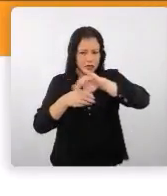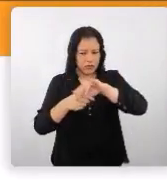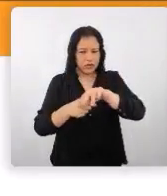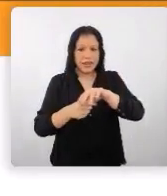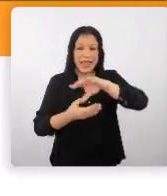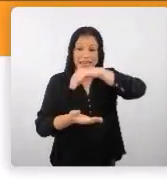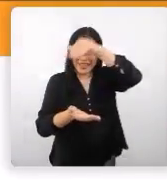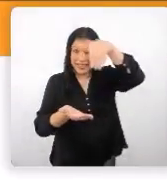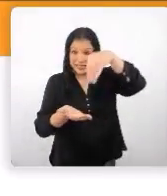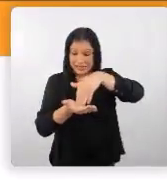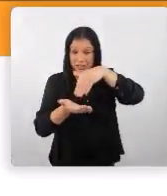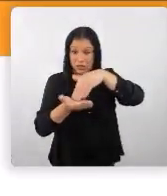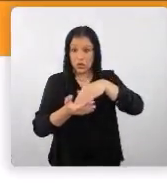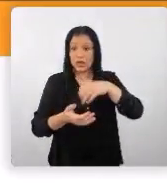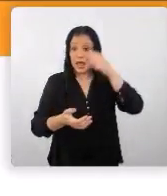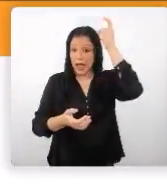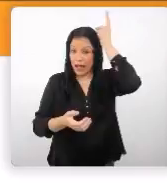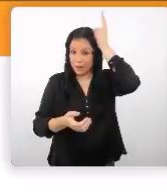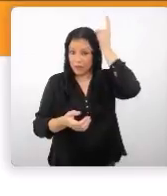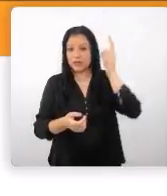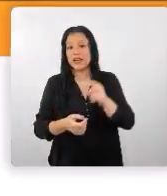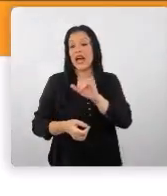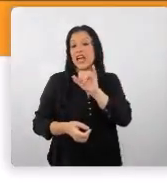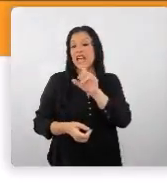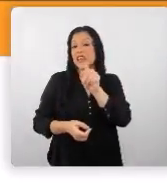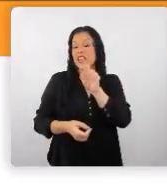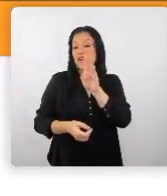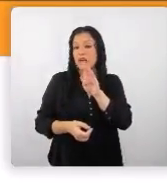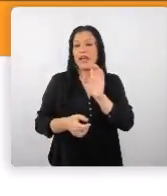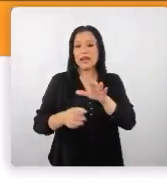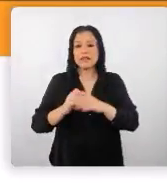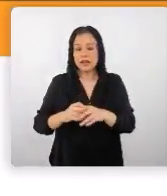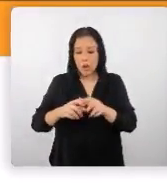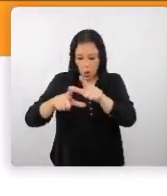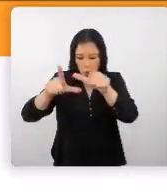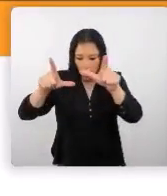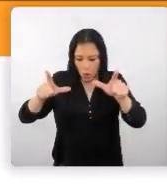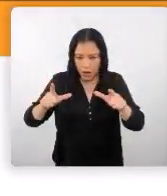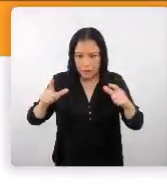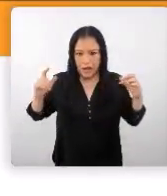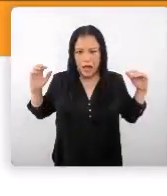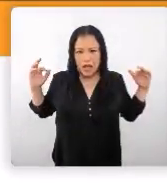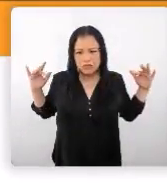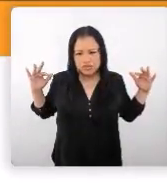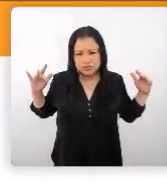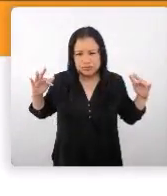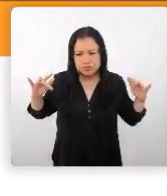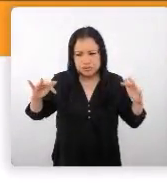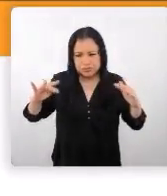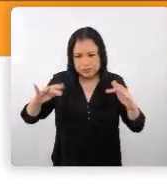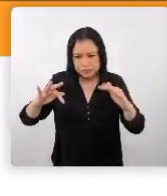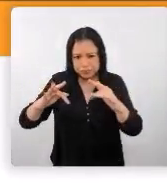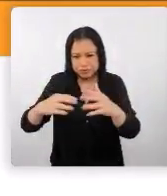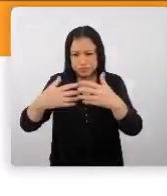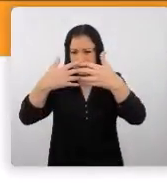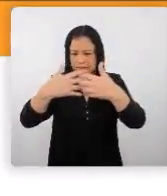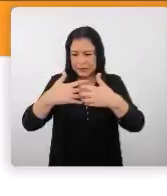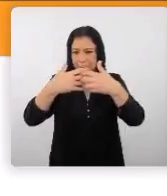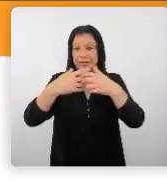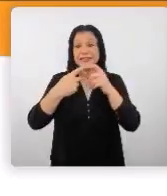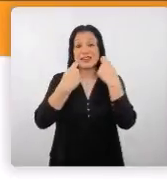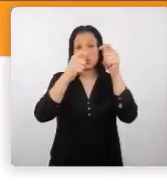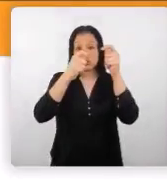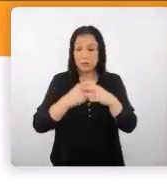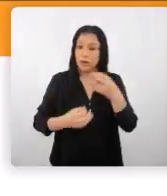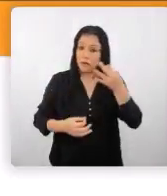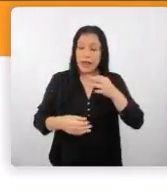Alemania. Y pues la ITB es el punto de encuentro para la industria turística alemana. Pues si bien la feria